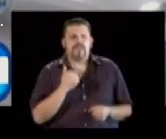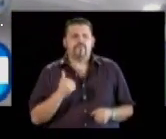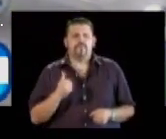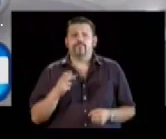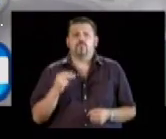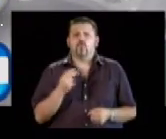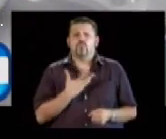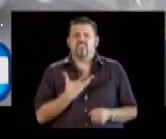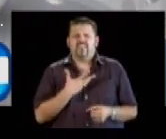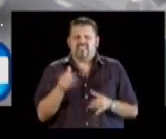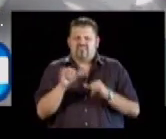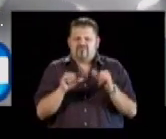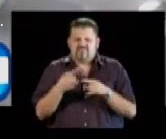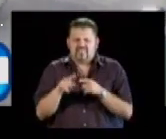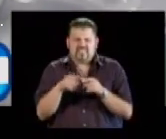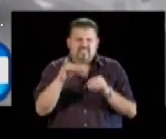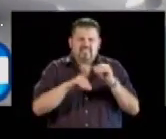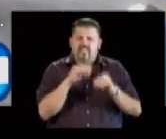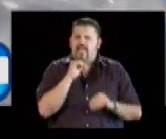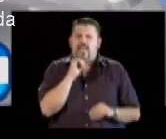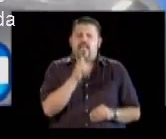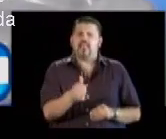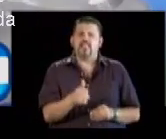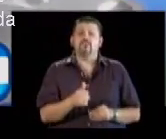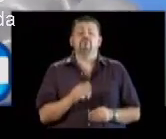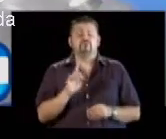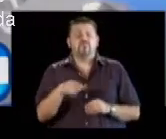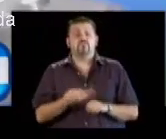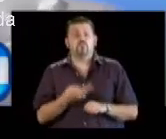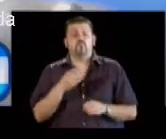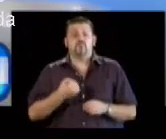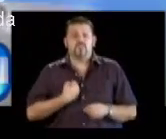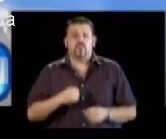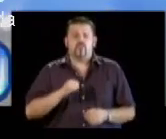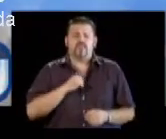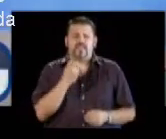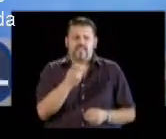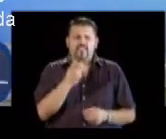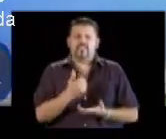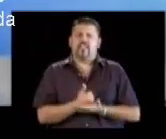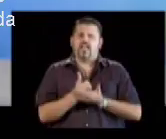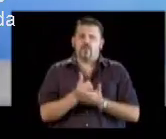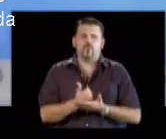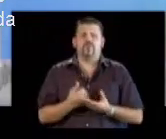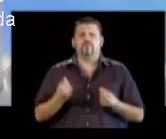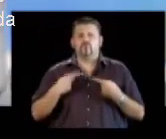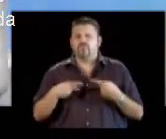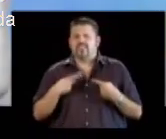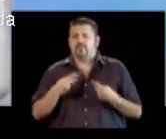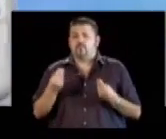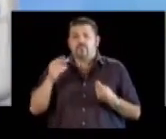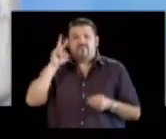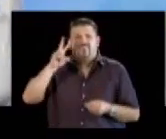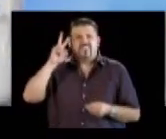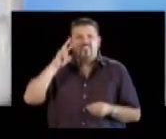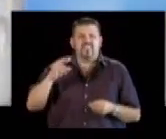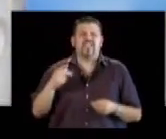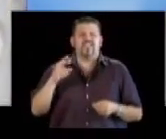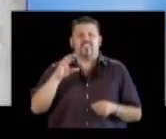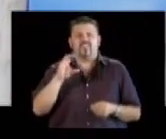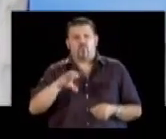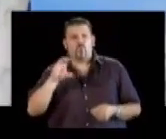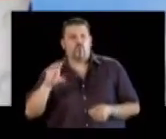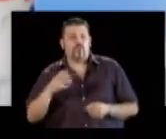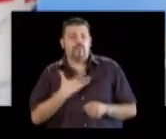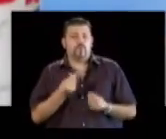no tiene ningún conservante químico, ni mucho menos. Y por supuesto, eso ayuda a aquellos que tienen el vicio de los refrescos y pueden sustituir